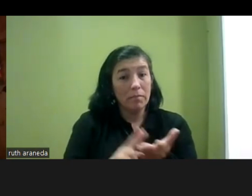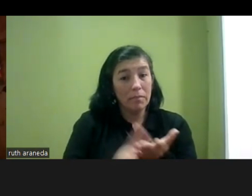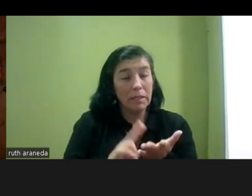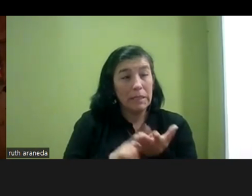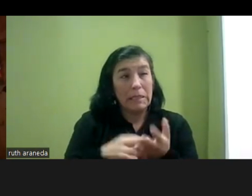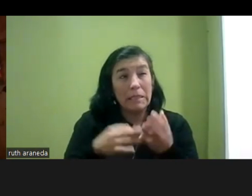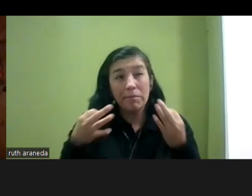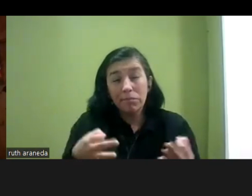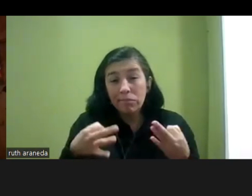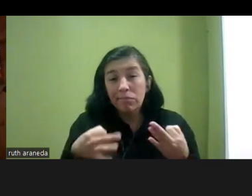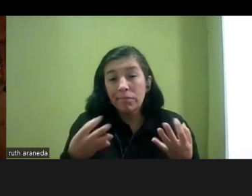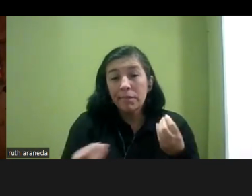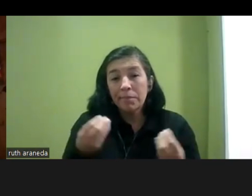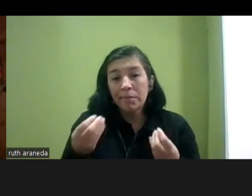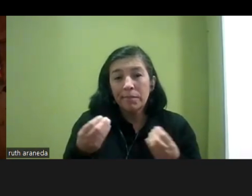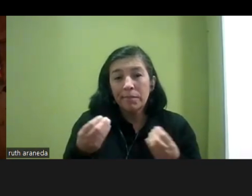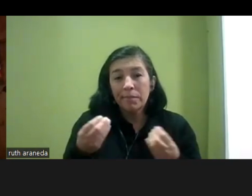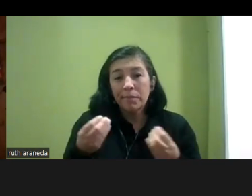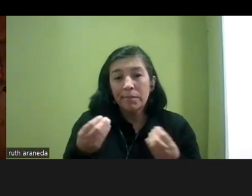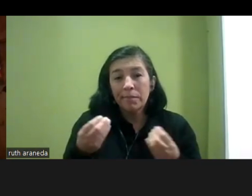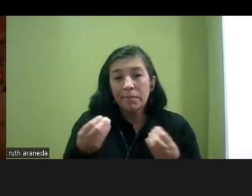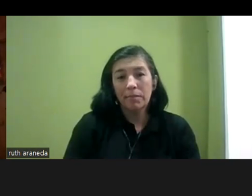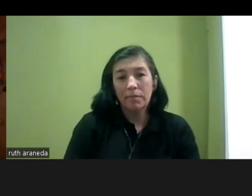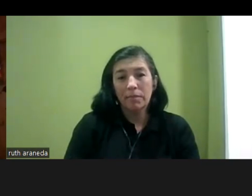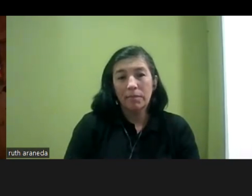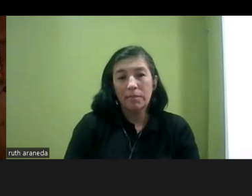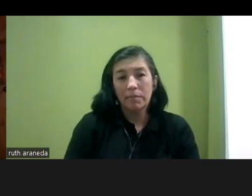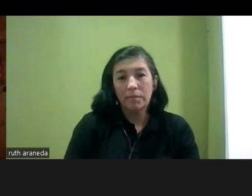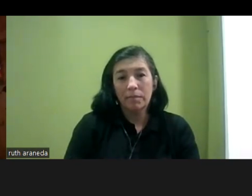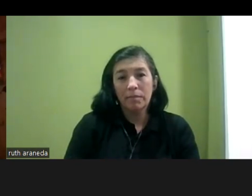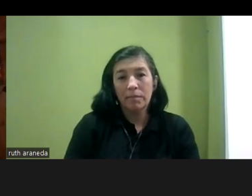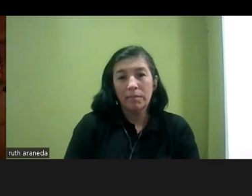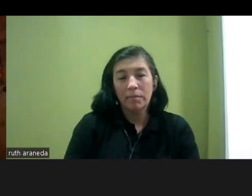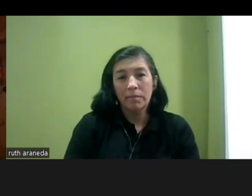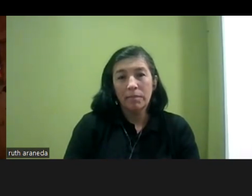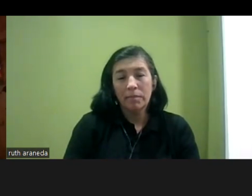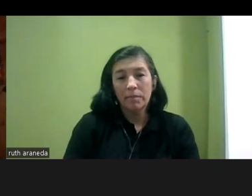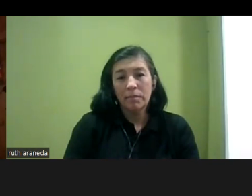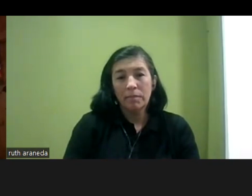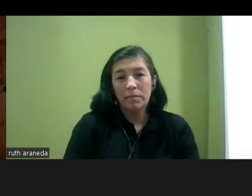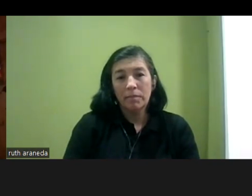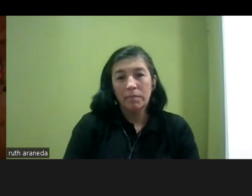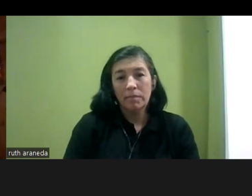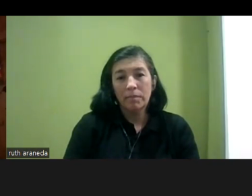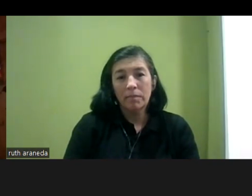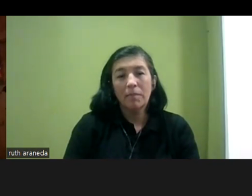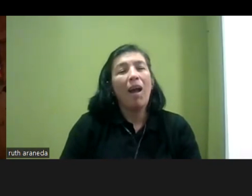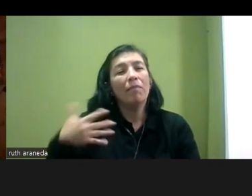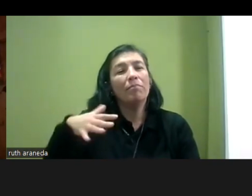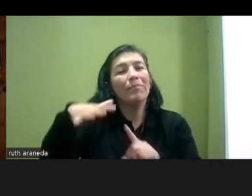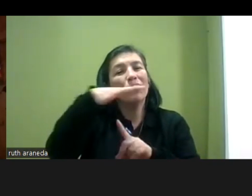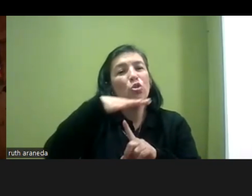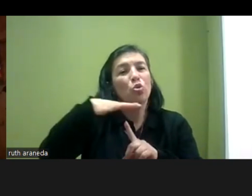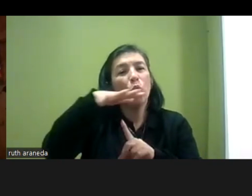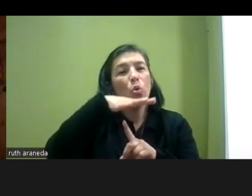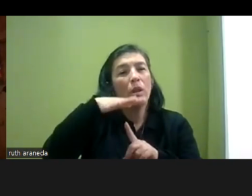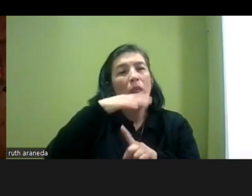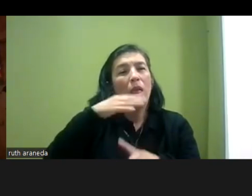la verdad es que eh, hay hay una situación, pero de fines